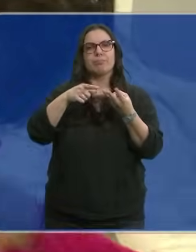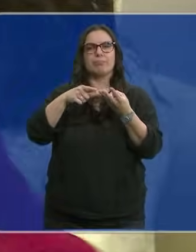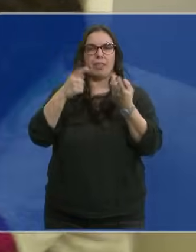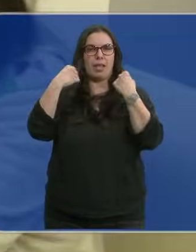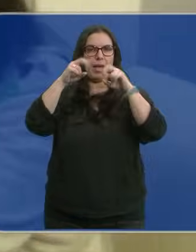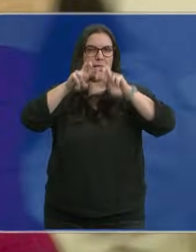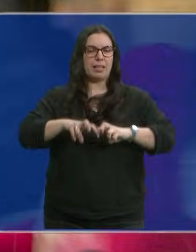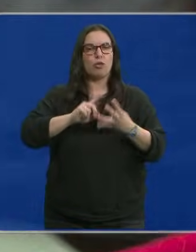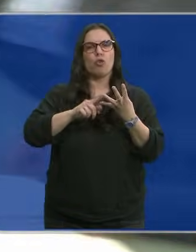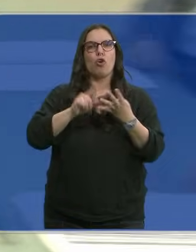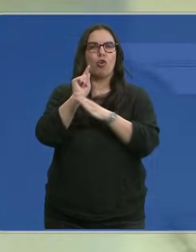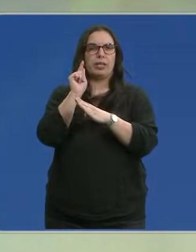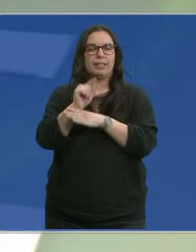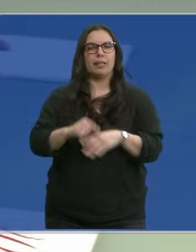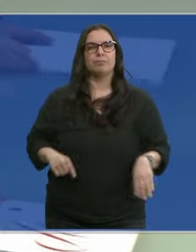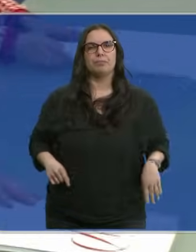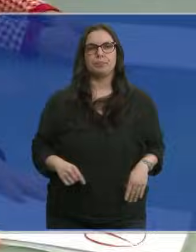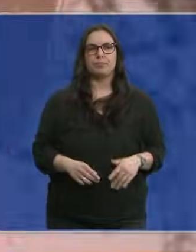crítica literaria.